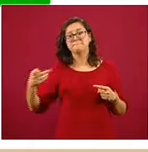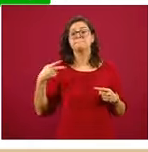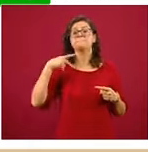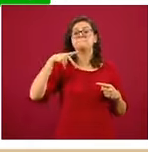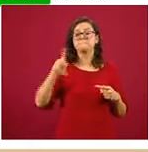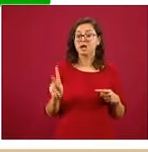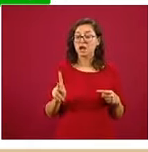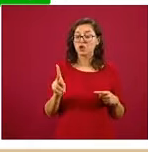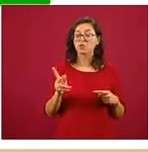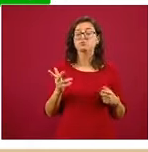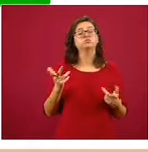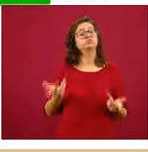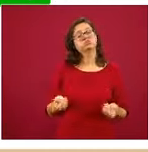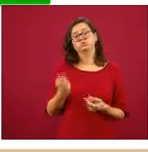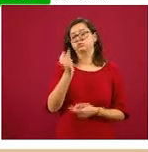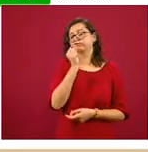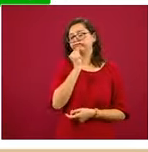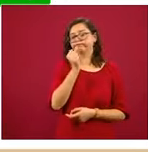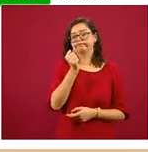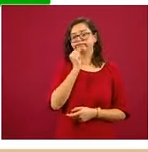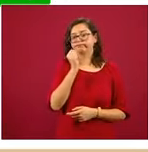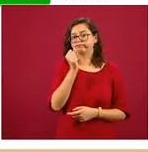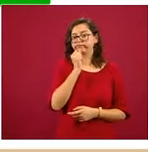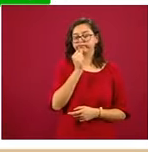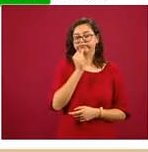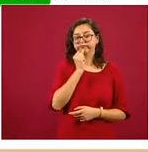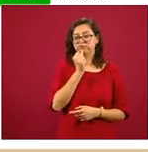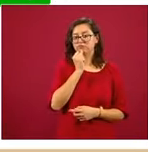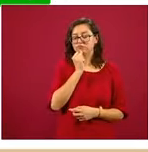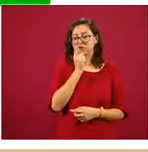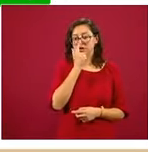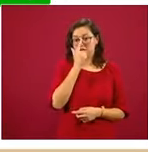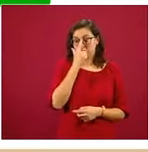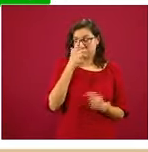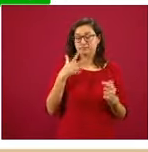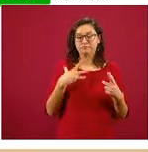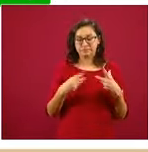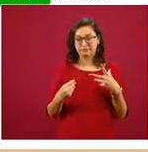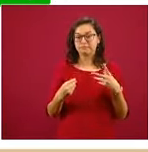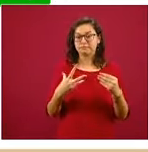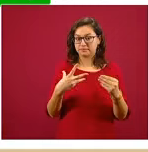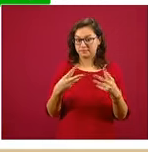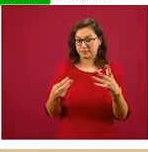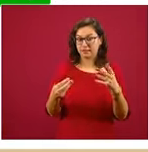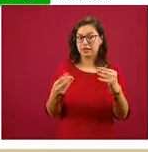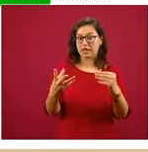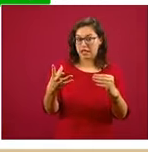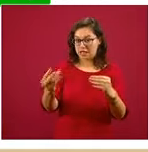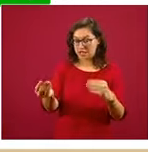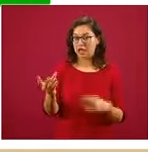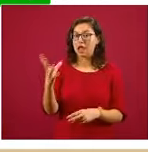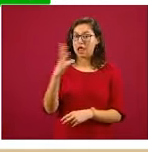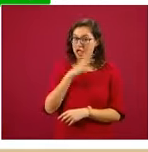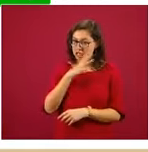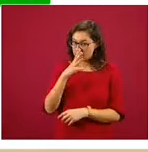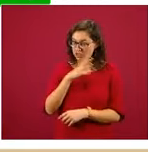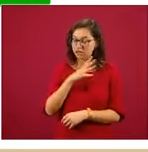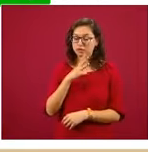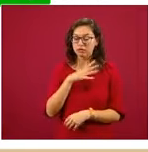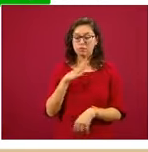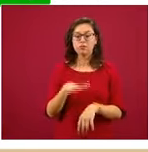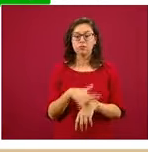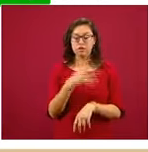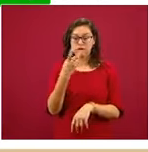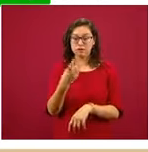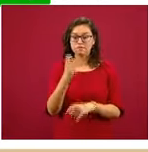se encuentra en la parte superior de la curva, o sea, todavía tenemos transmisión importante en el estado de Veracruz, lo cual también